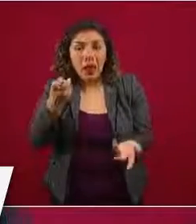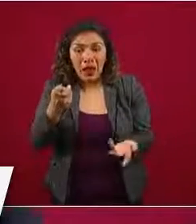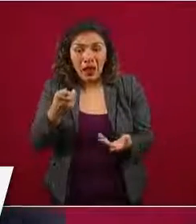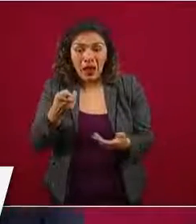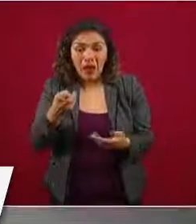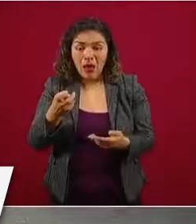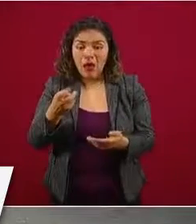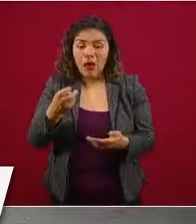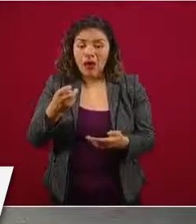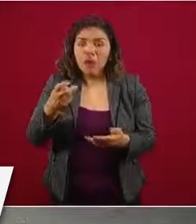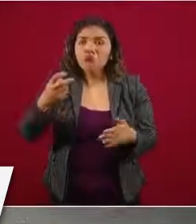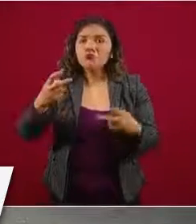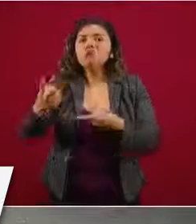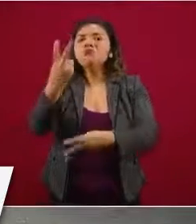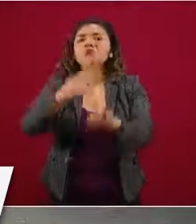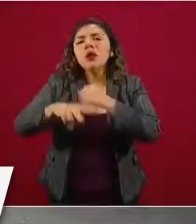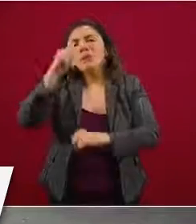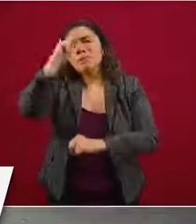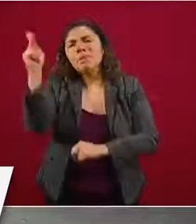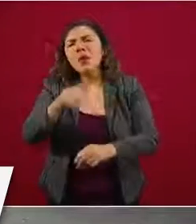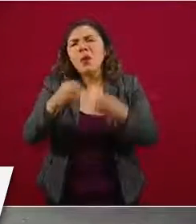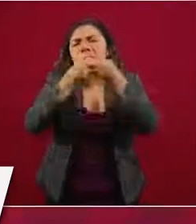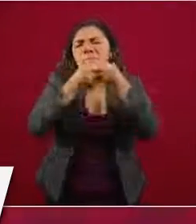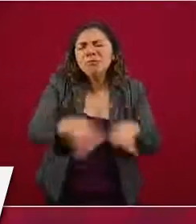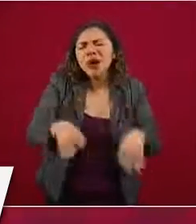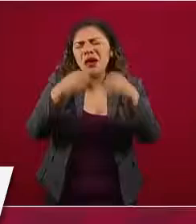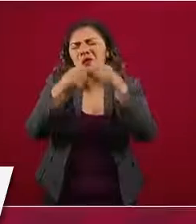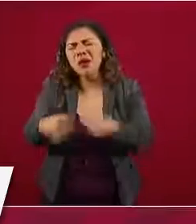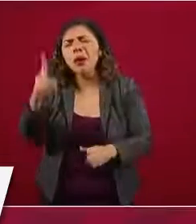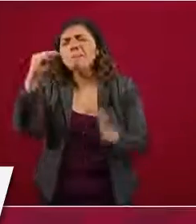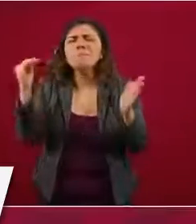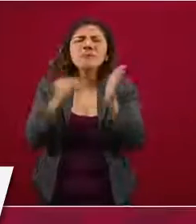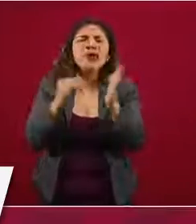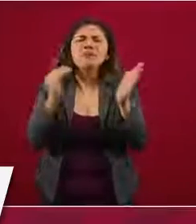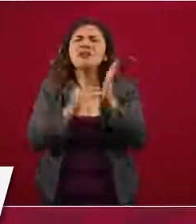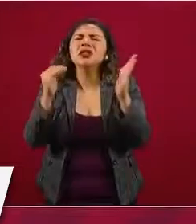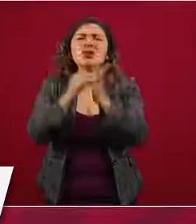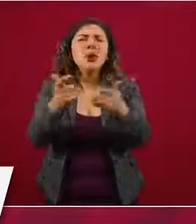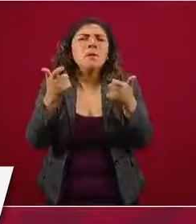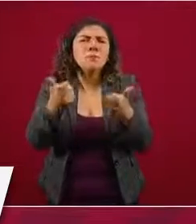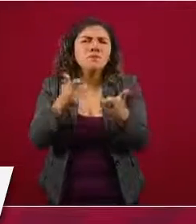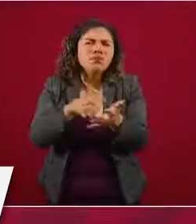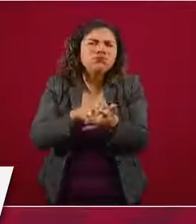produjo pérdidas de miles de millones de pesos,